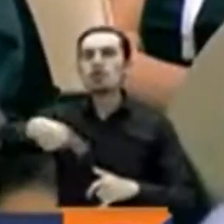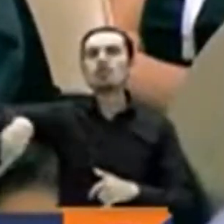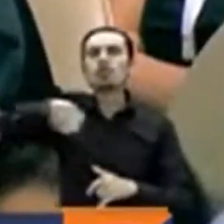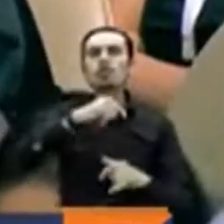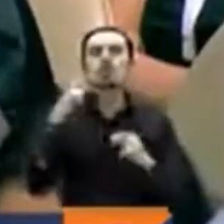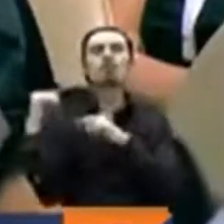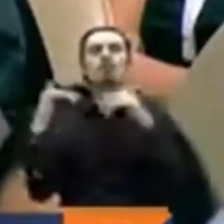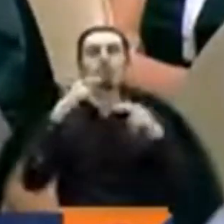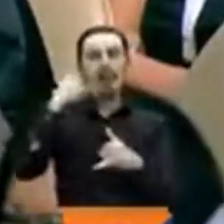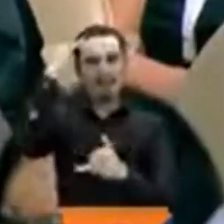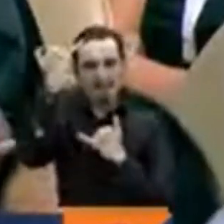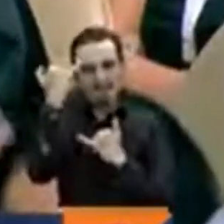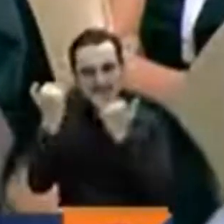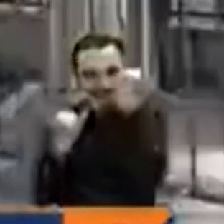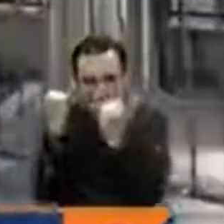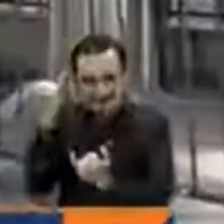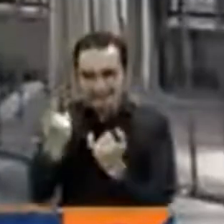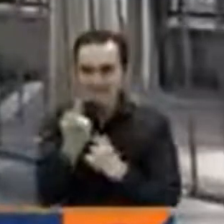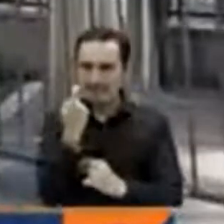de la irracionalidad.